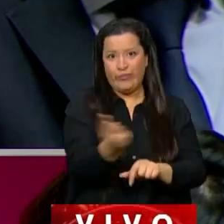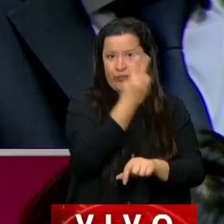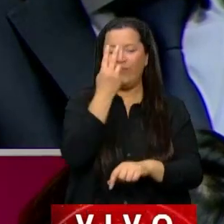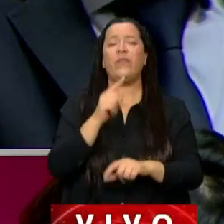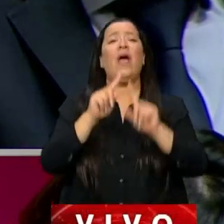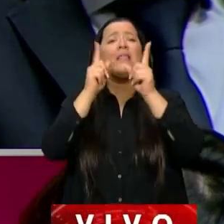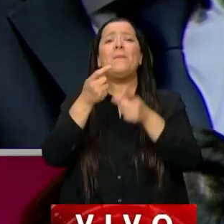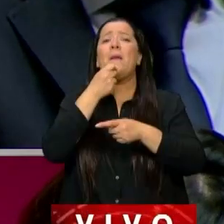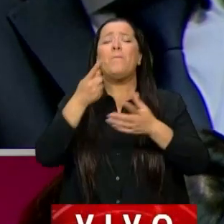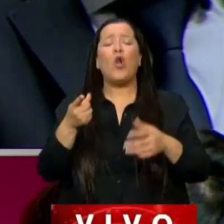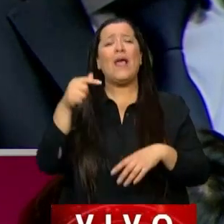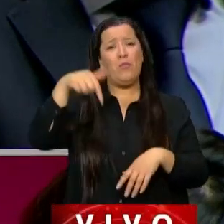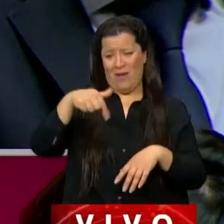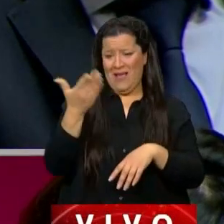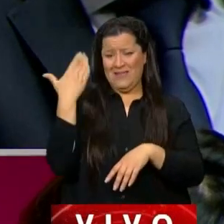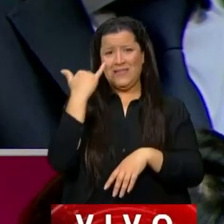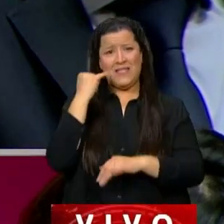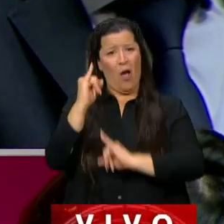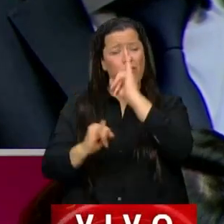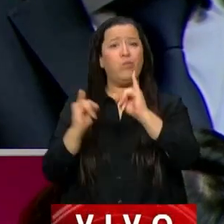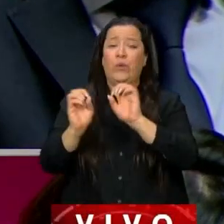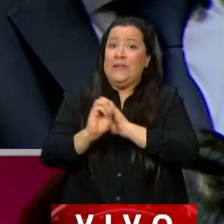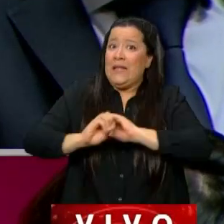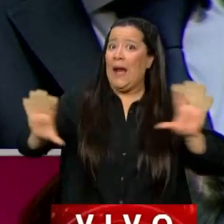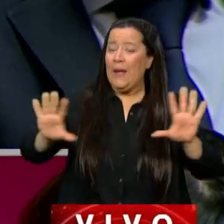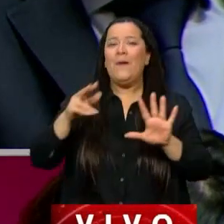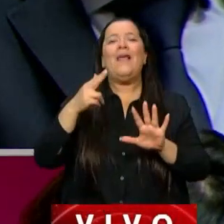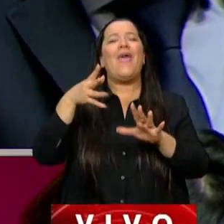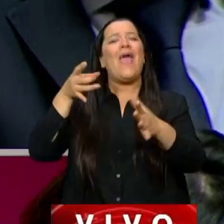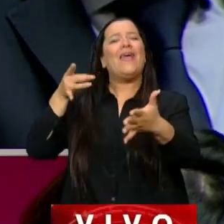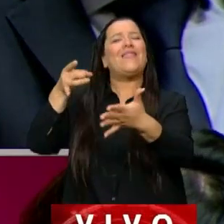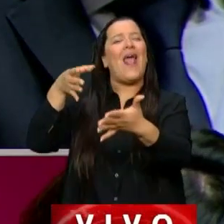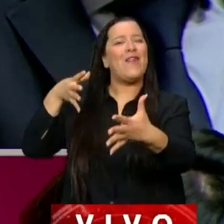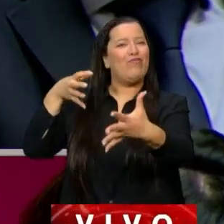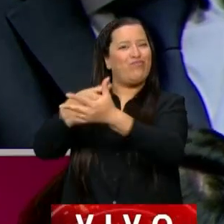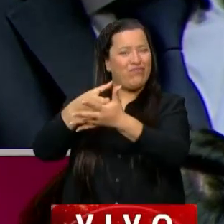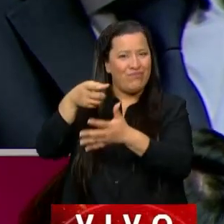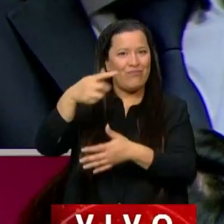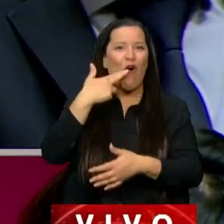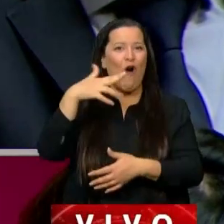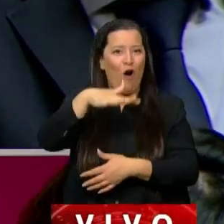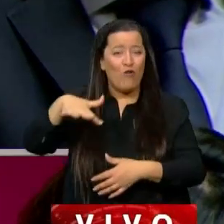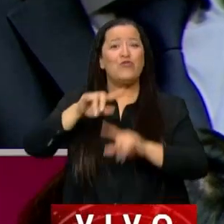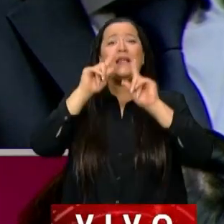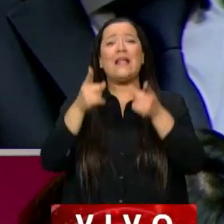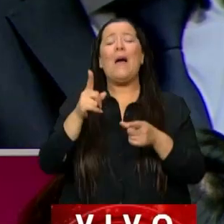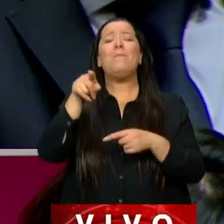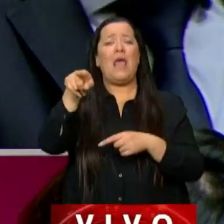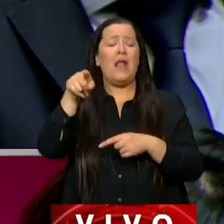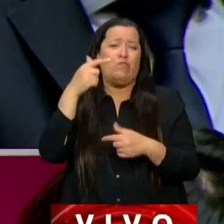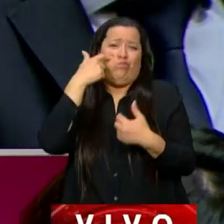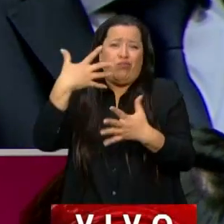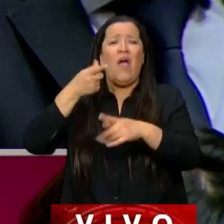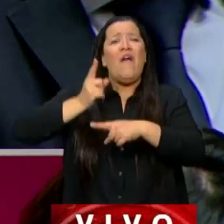Con lo que fue, por ejemplo, la que aquí mencionamos como tragedia o masacre de Once. Con lo que fue Time Warp, la